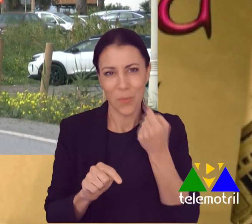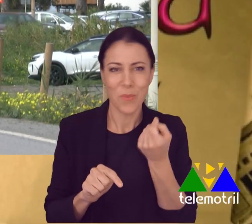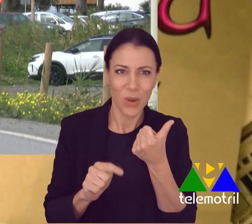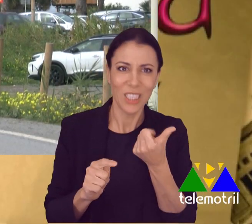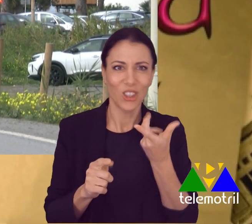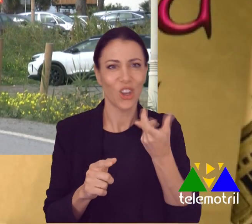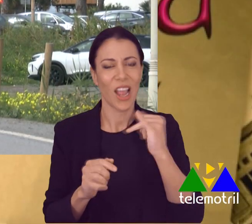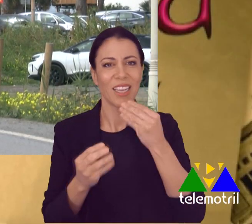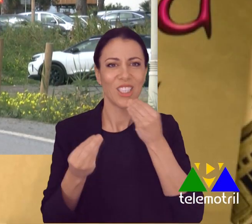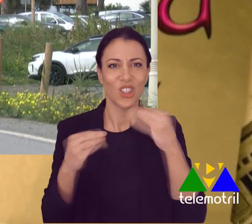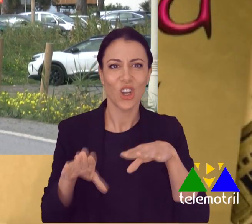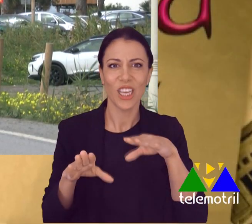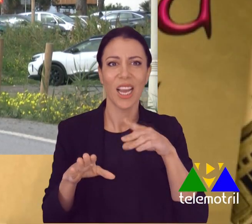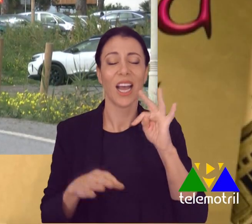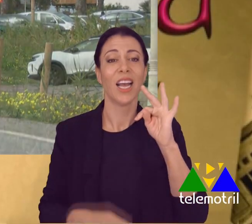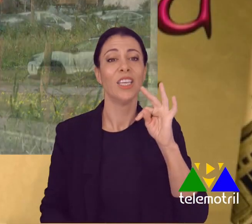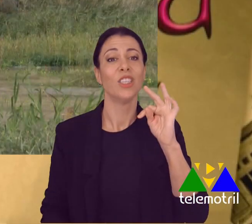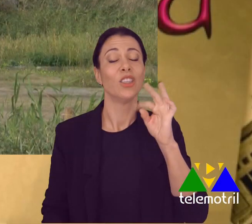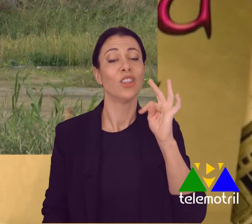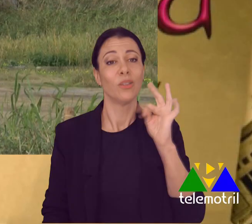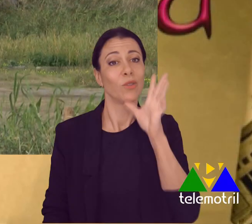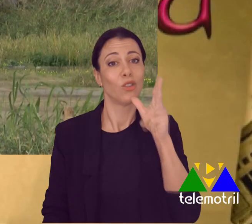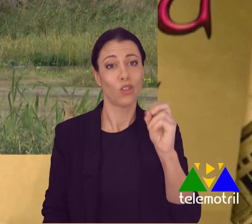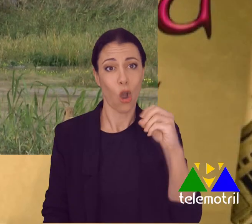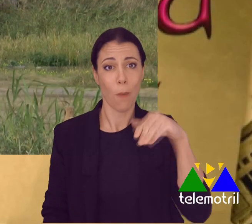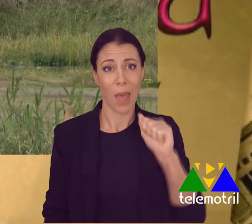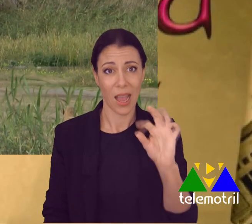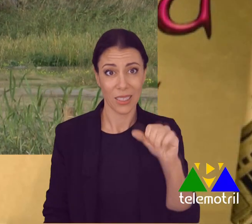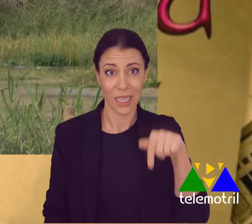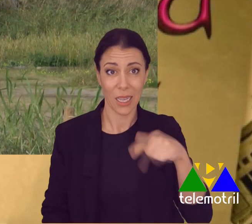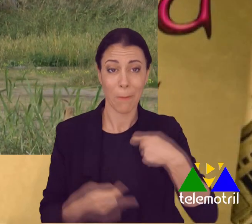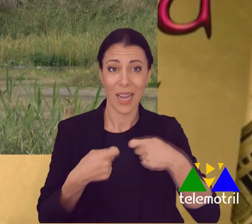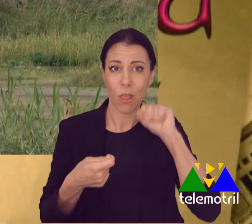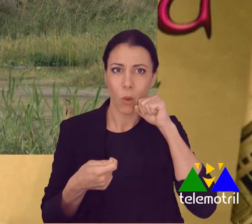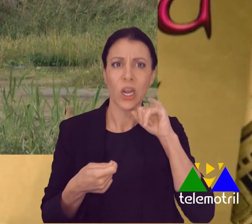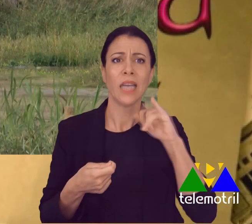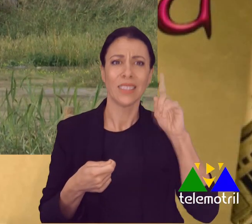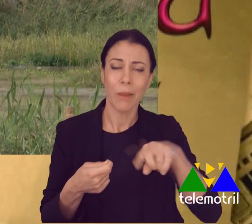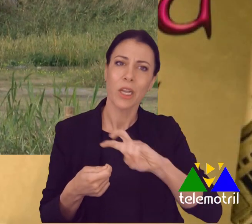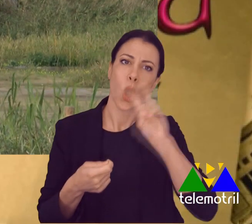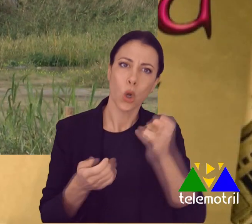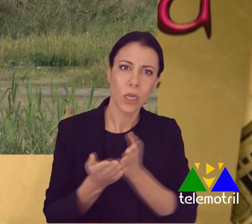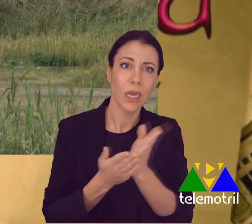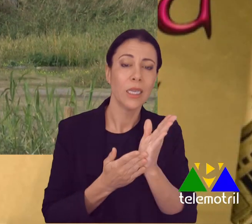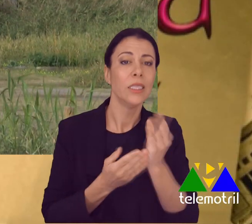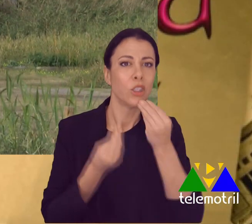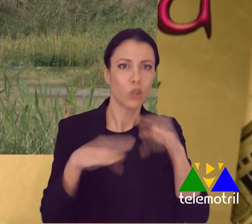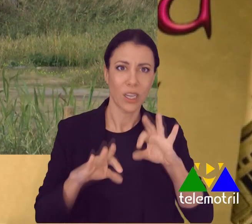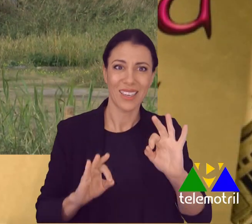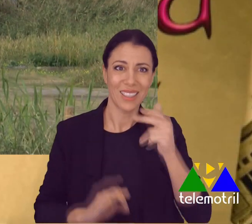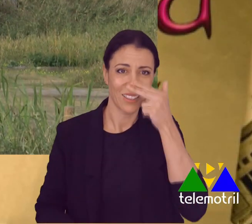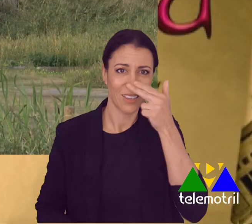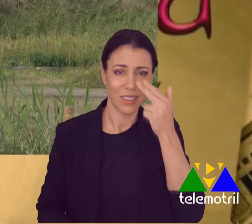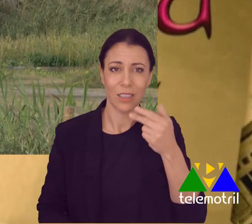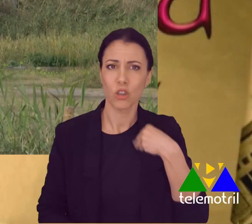cronicón que tiene la historia de Tomás de Aquino y Mercado sobre Motril, tiene una parte histórica que es interesante porque